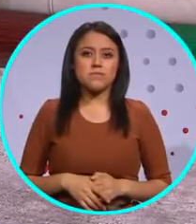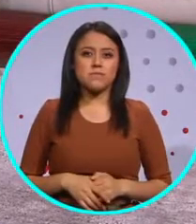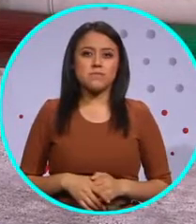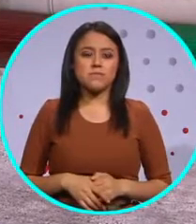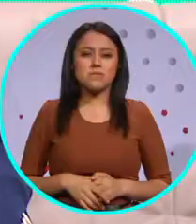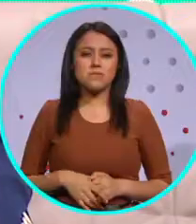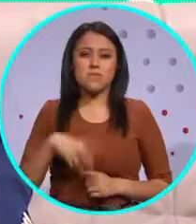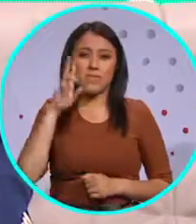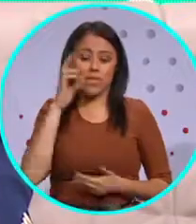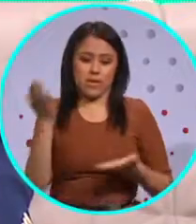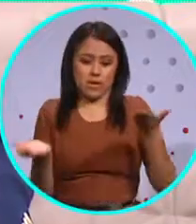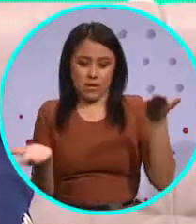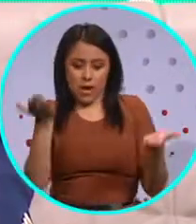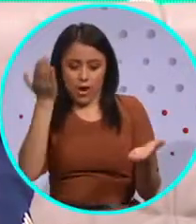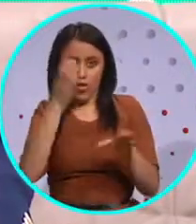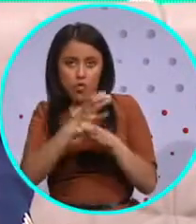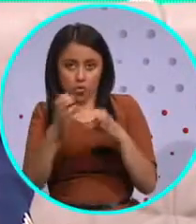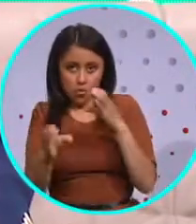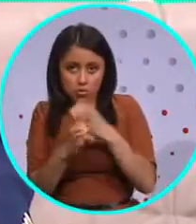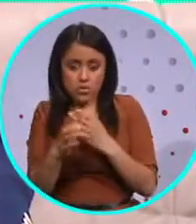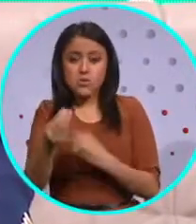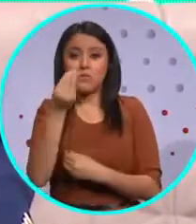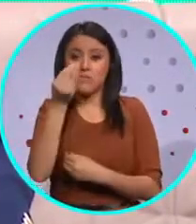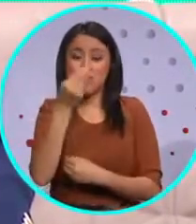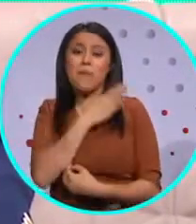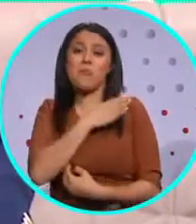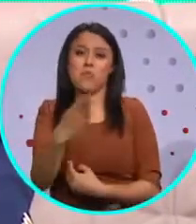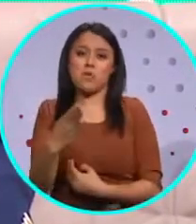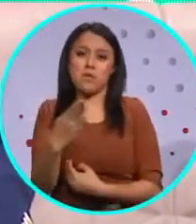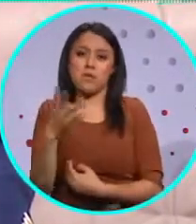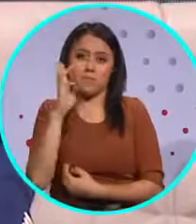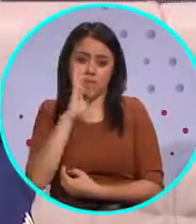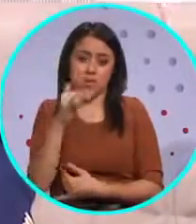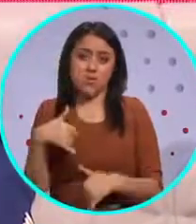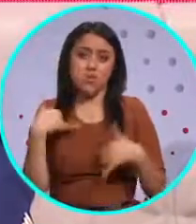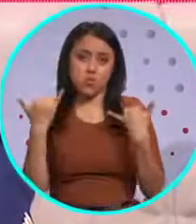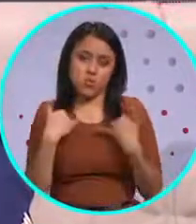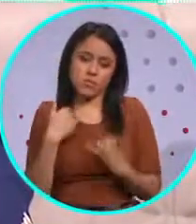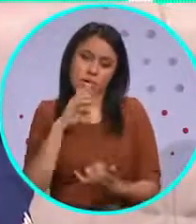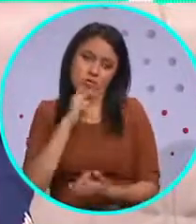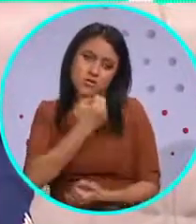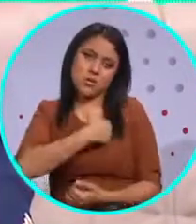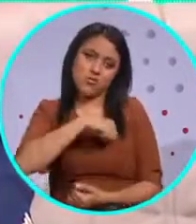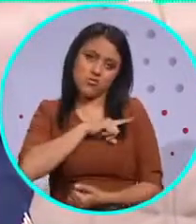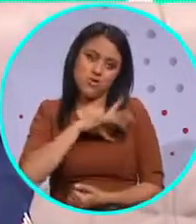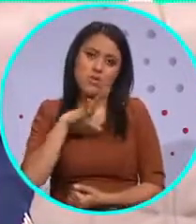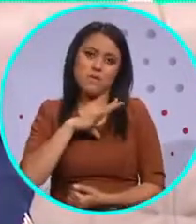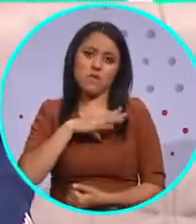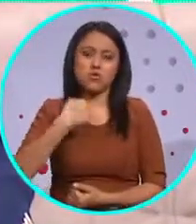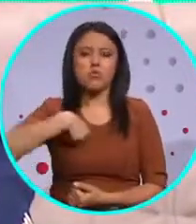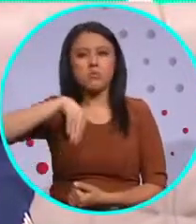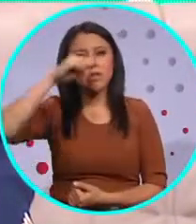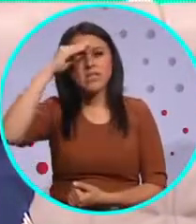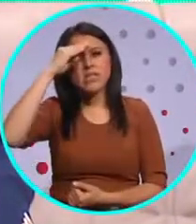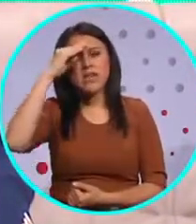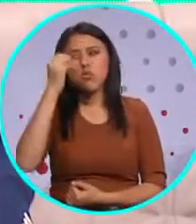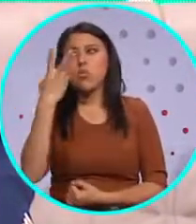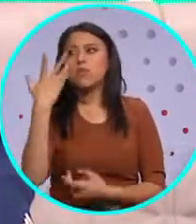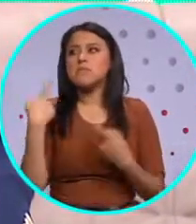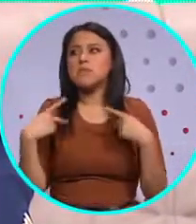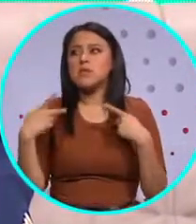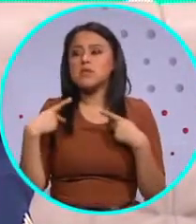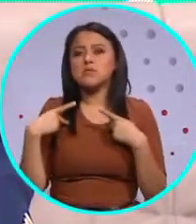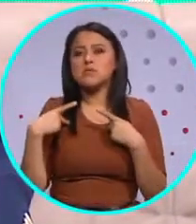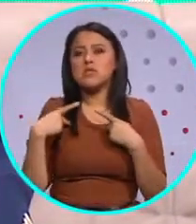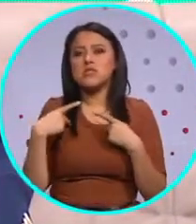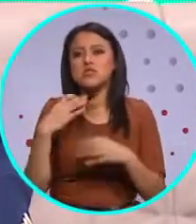a balancear la alimentación y en serio que los chavos estaban mucho más sanos pero ahora me quedo pensando cuántos alimentos en el